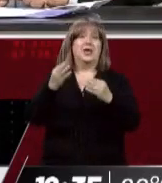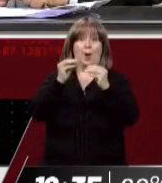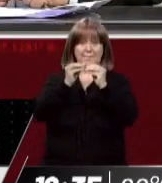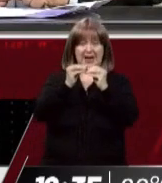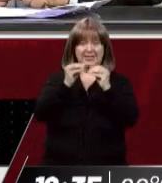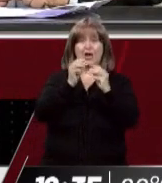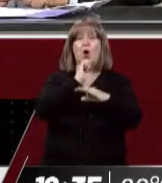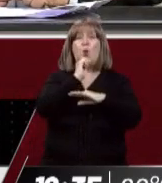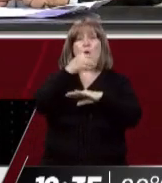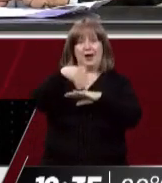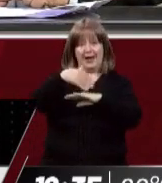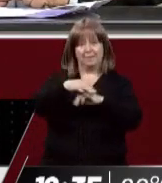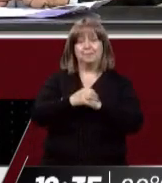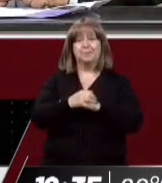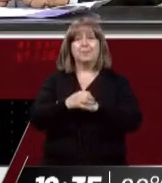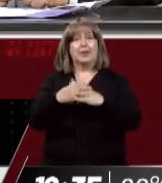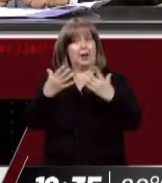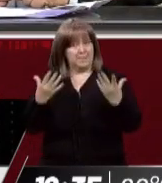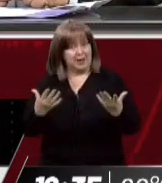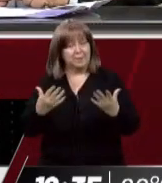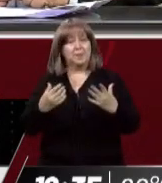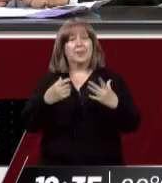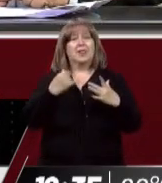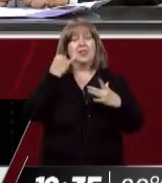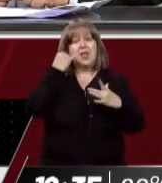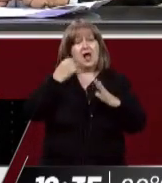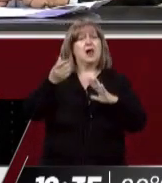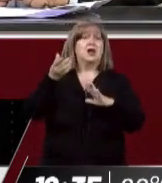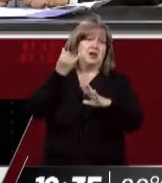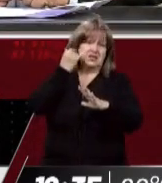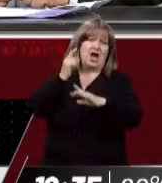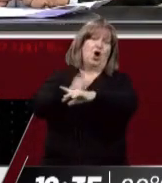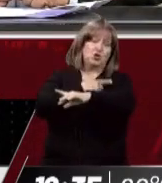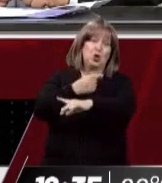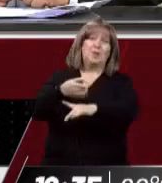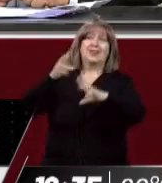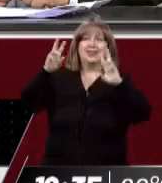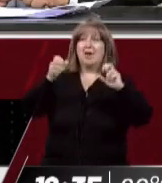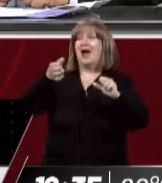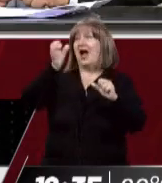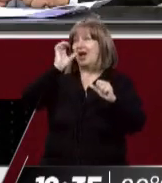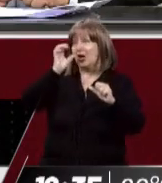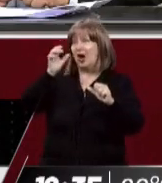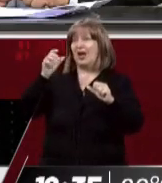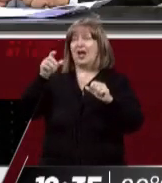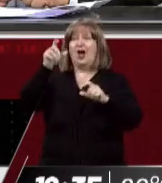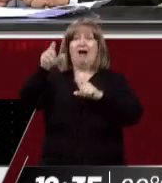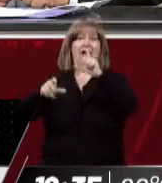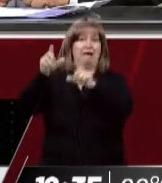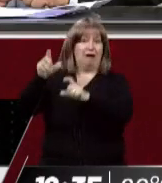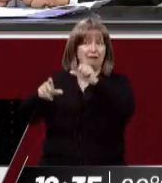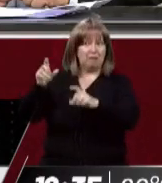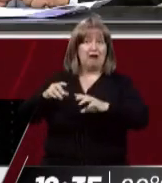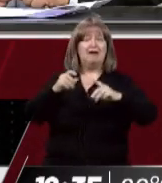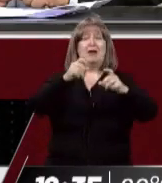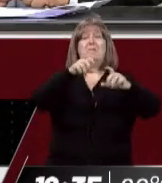de saludarlos. Bueno, sobre lo que decía Julián, Alcohólico Anónimo hemos escuchado mucho, inclusive lo hemos visto en las películas, esas rondas donde